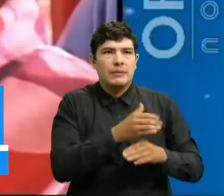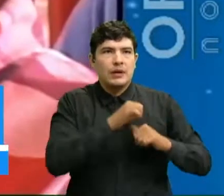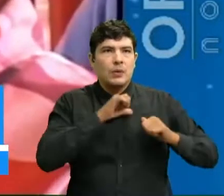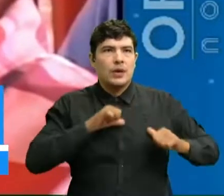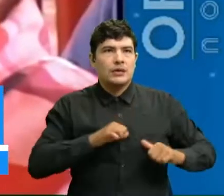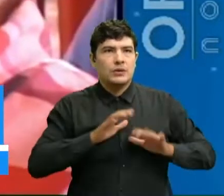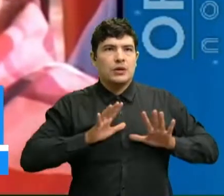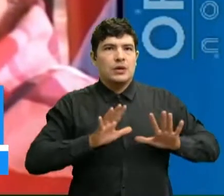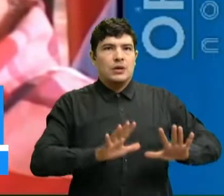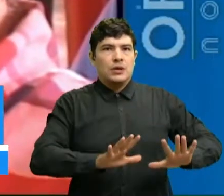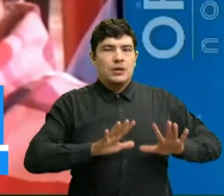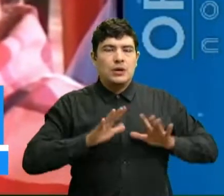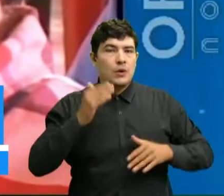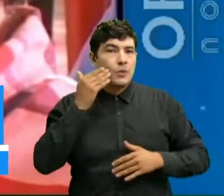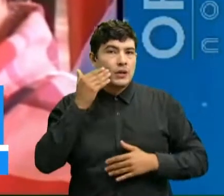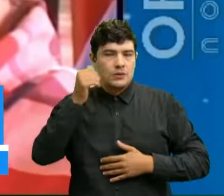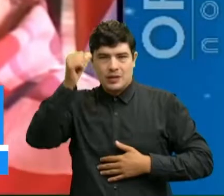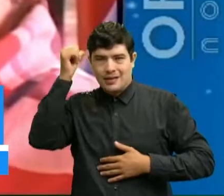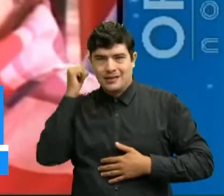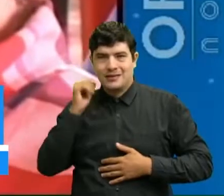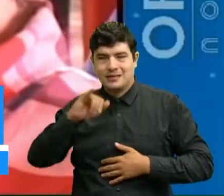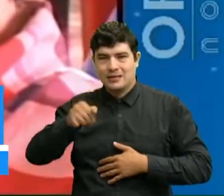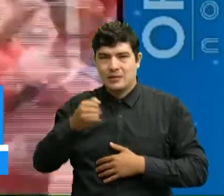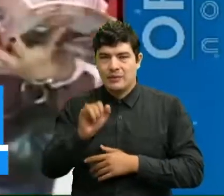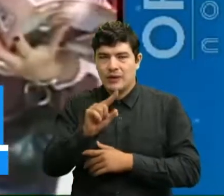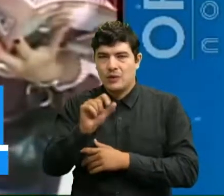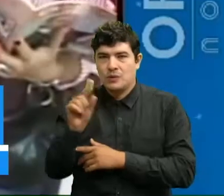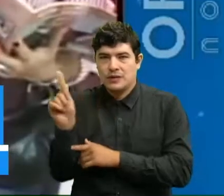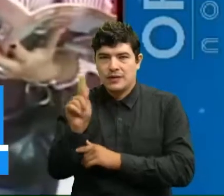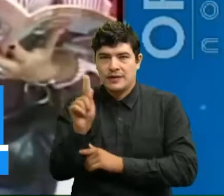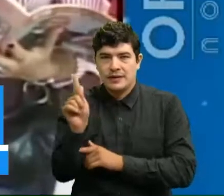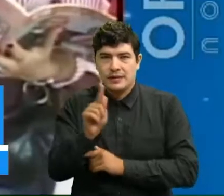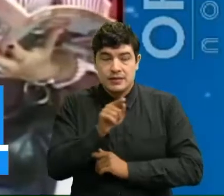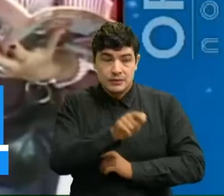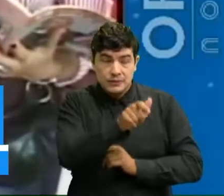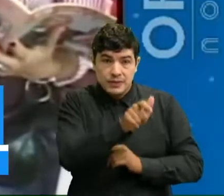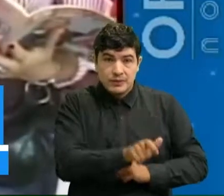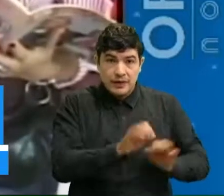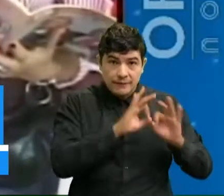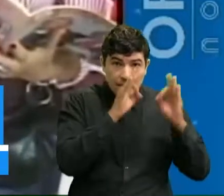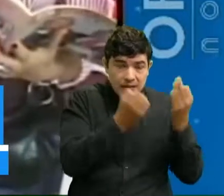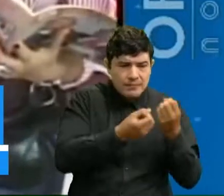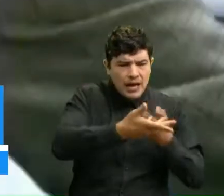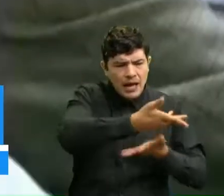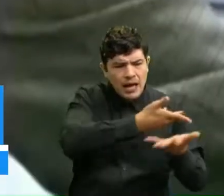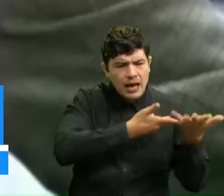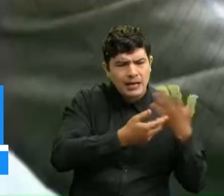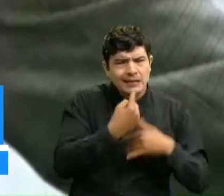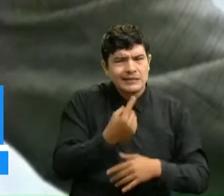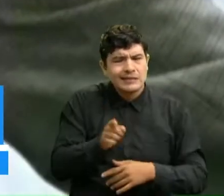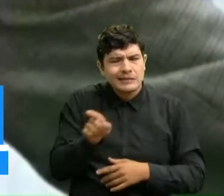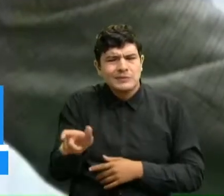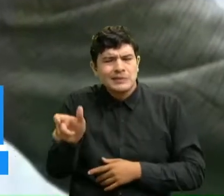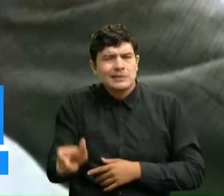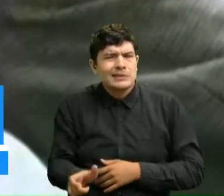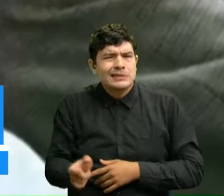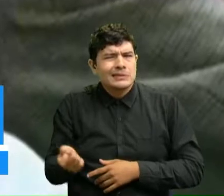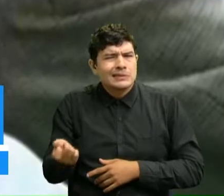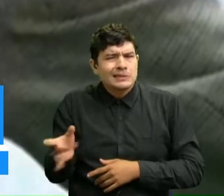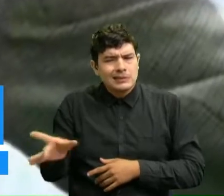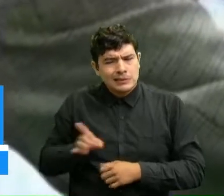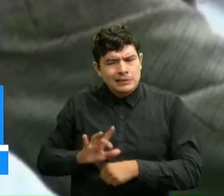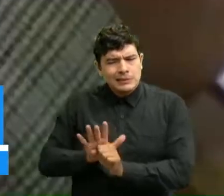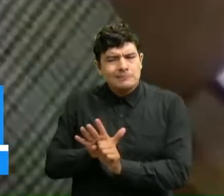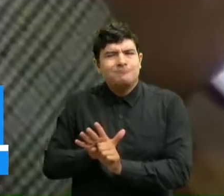en la tarde del jueves 11 de febrero familiares de héctor moreno galvis aseguran que este último quebranto de salud fue